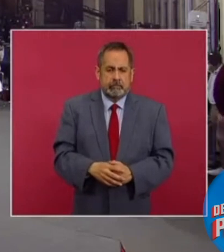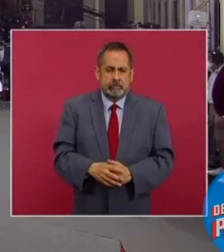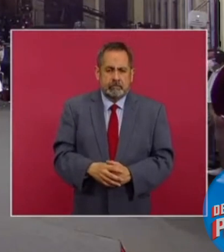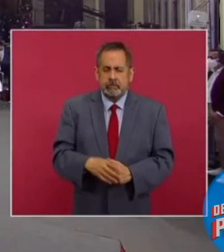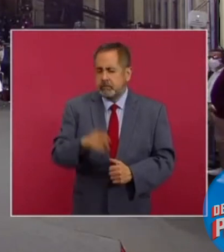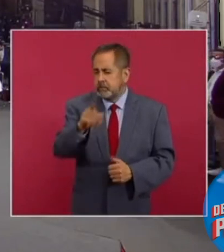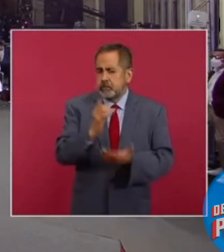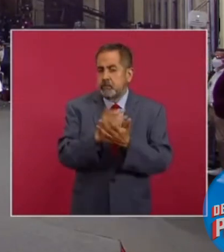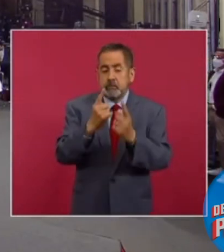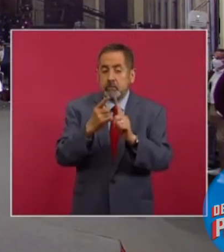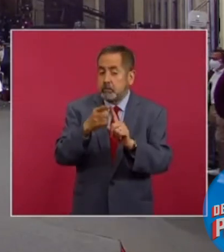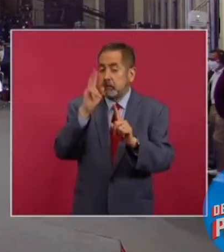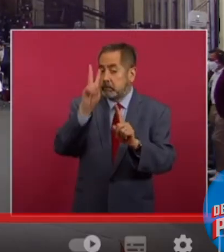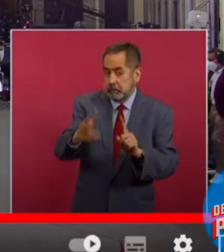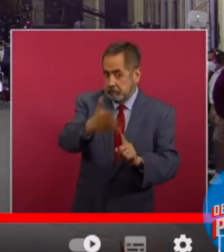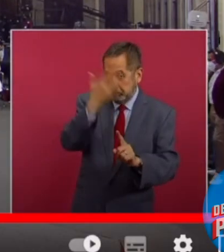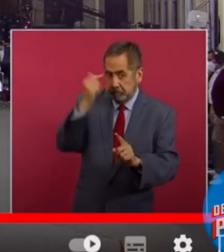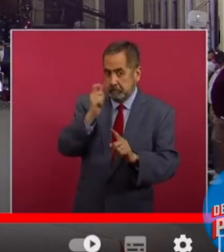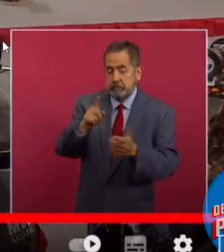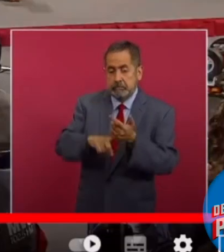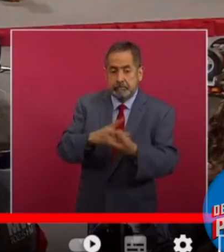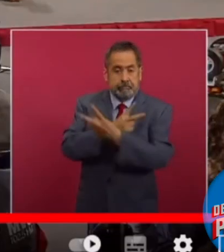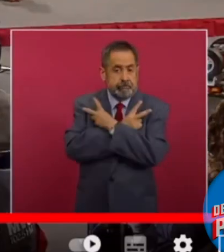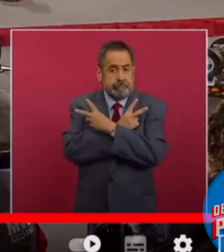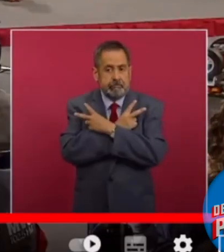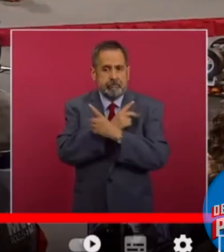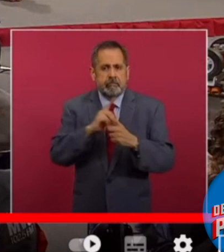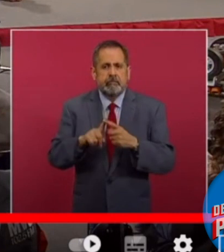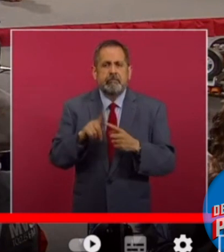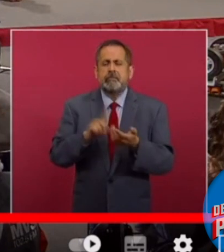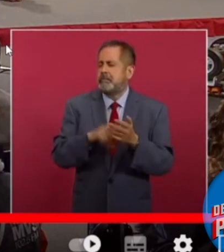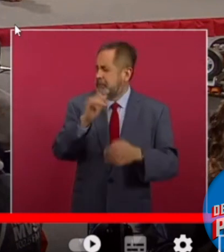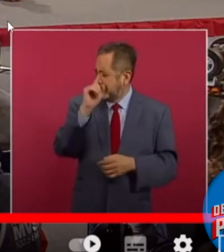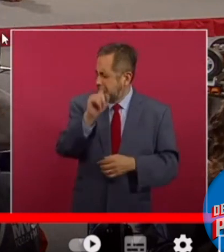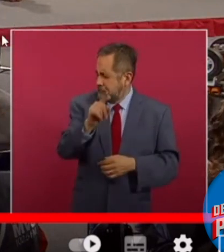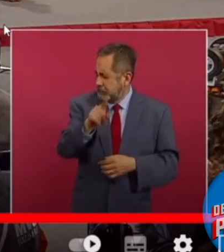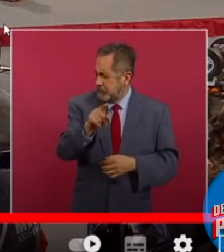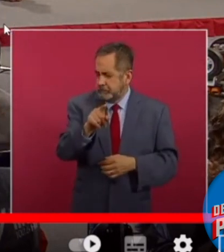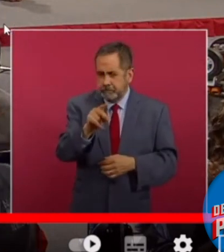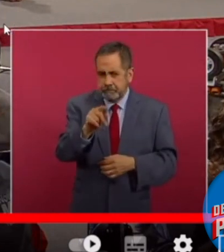El único caso, y no sé si sean vacaciones, o licencia, fue el de... Es que no